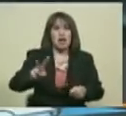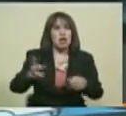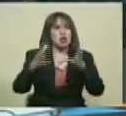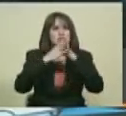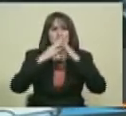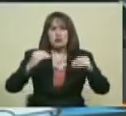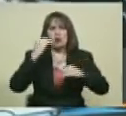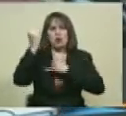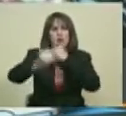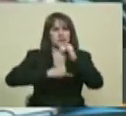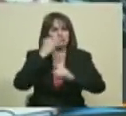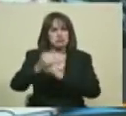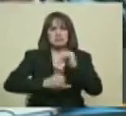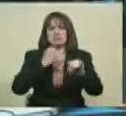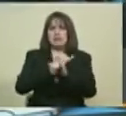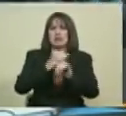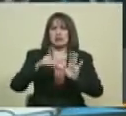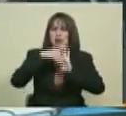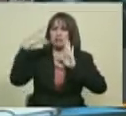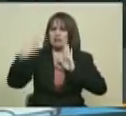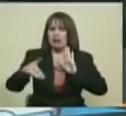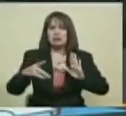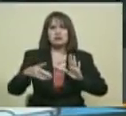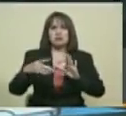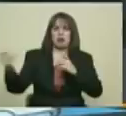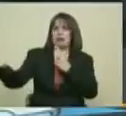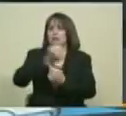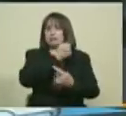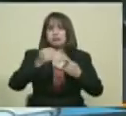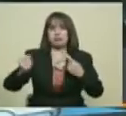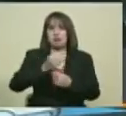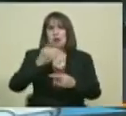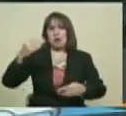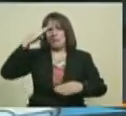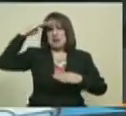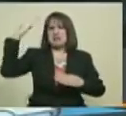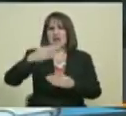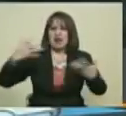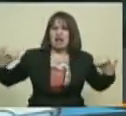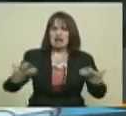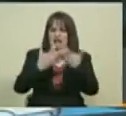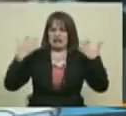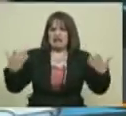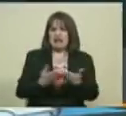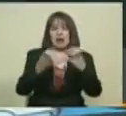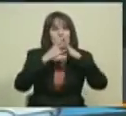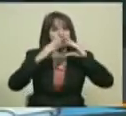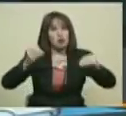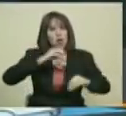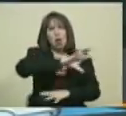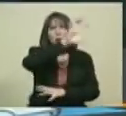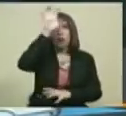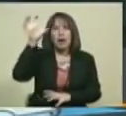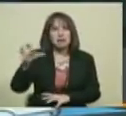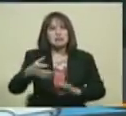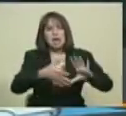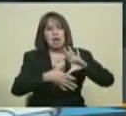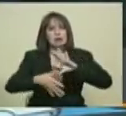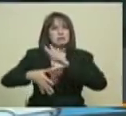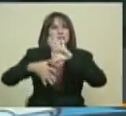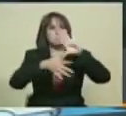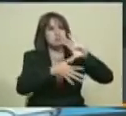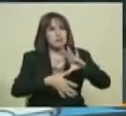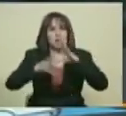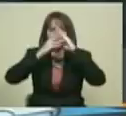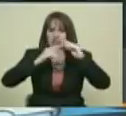e incluso pone dentro de las opciones la militar contra los pueblos de nuestra amada Abby Ayala,